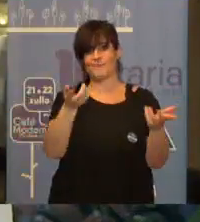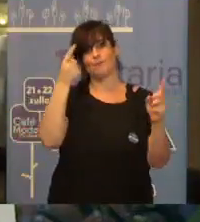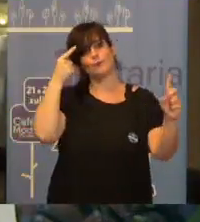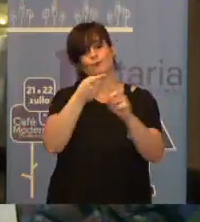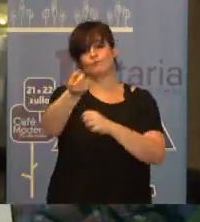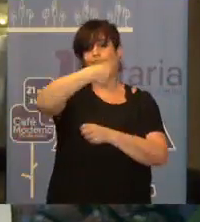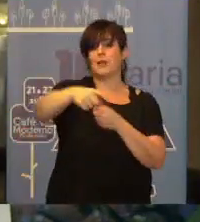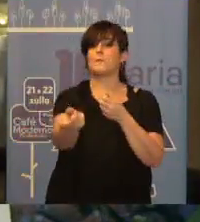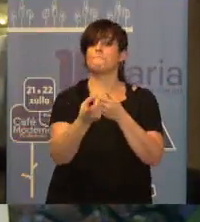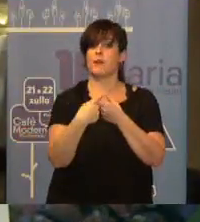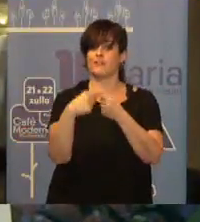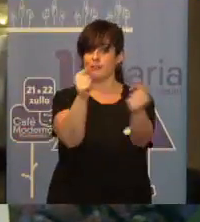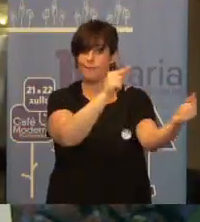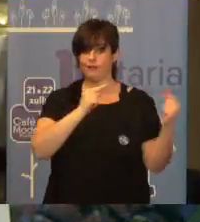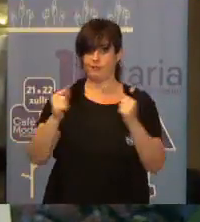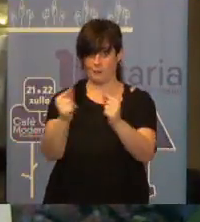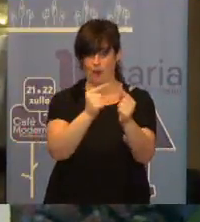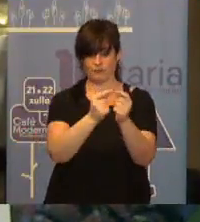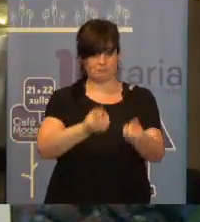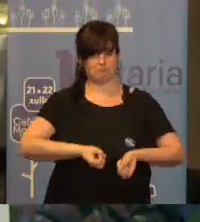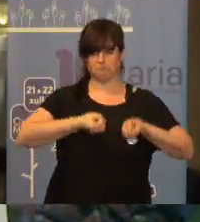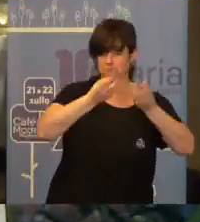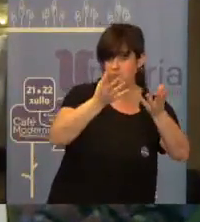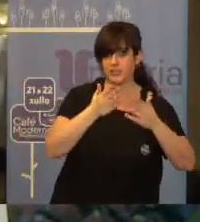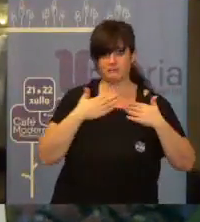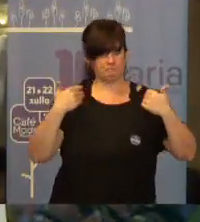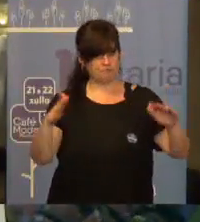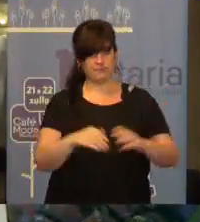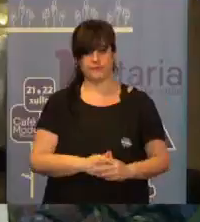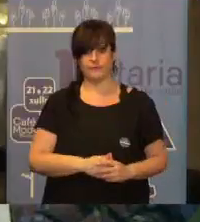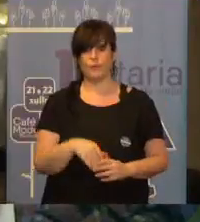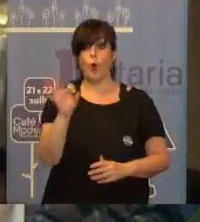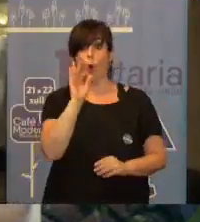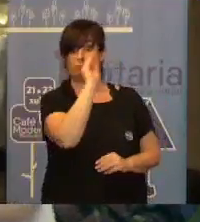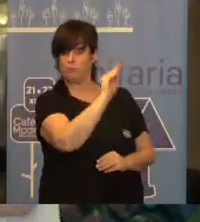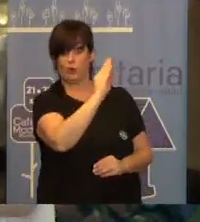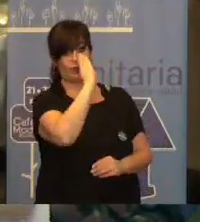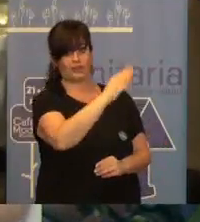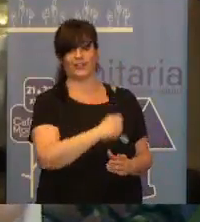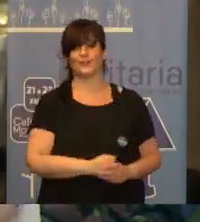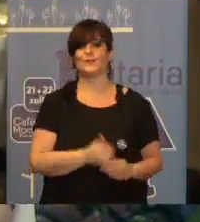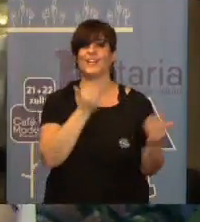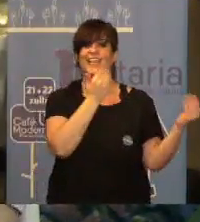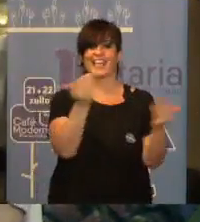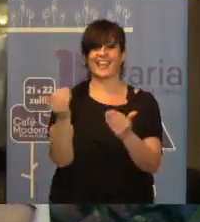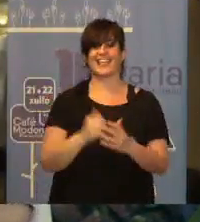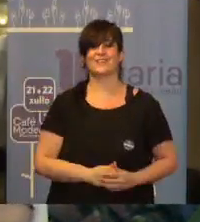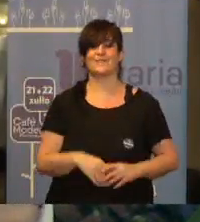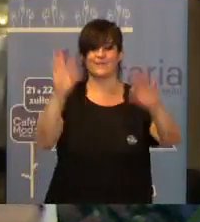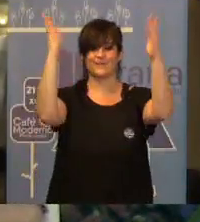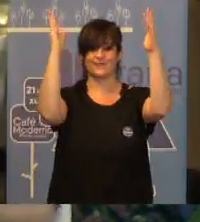participar nun debate, podedes intervir, expresar as vosas opinións ou facerlles preguntas. Moitas grazas.